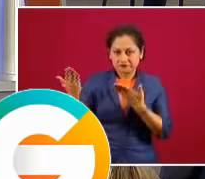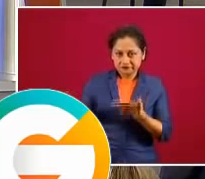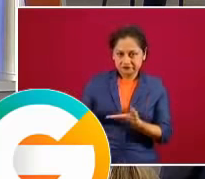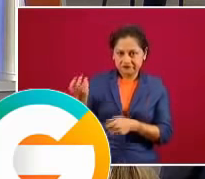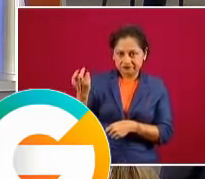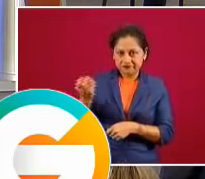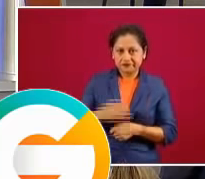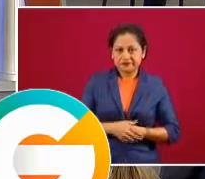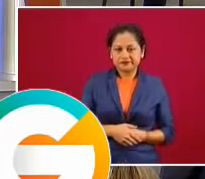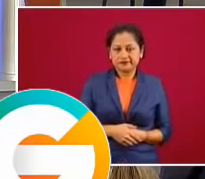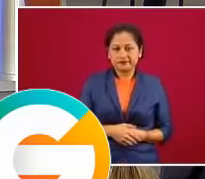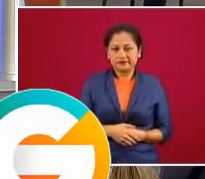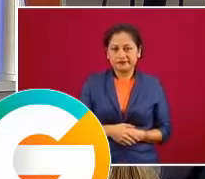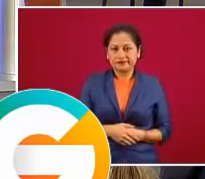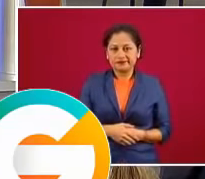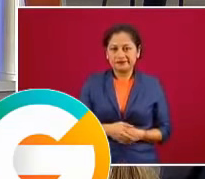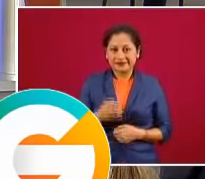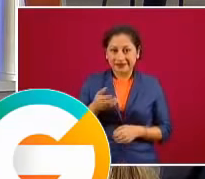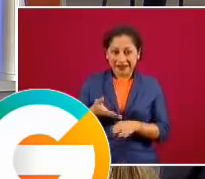no fuimos rebasados